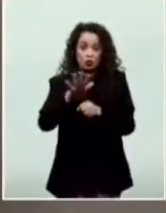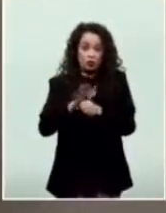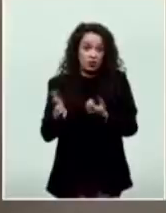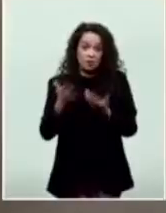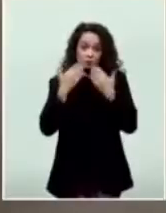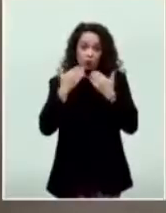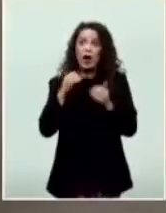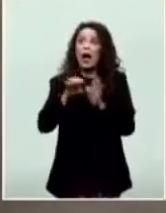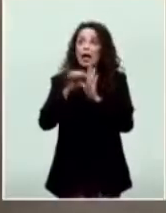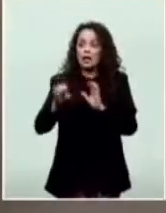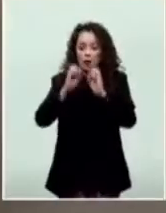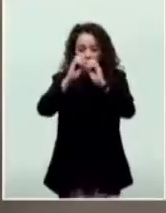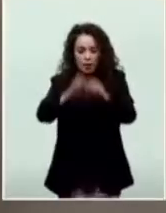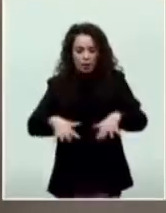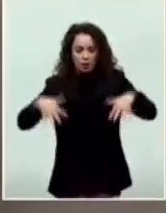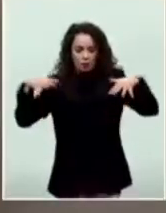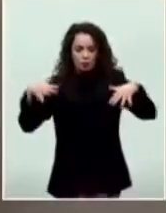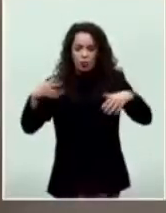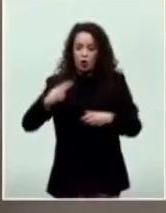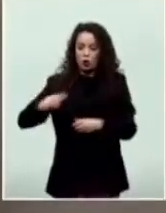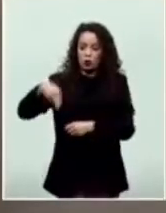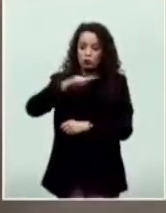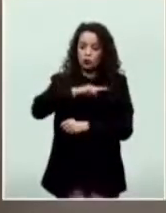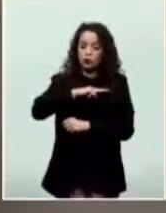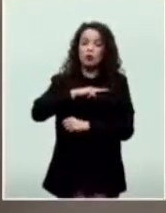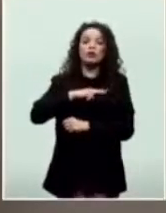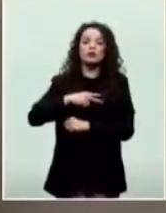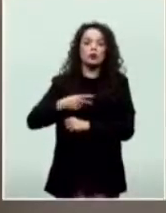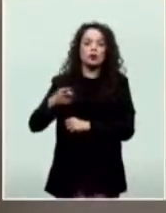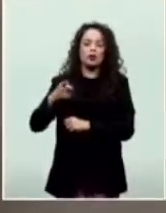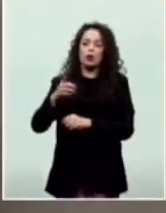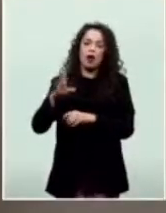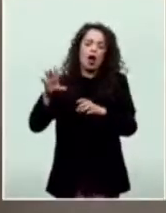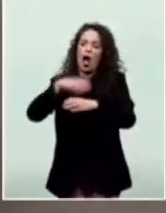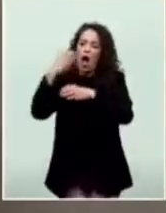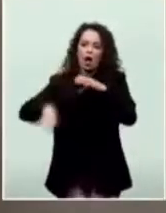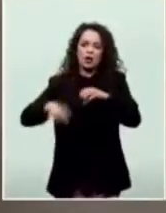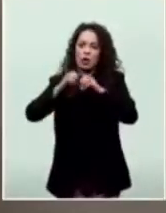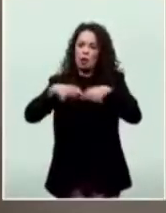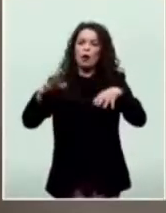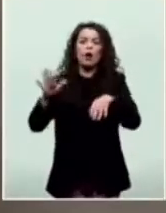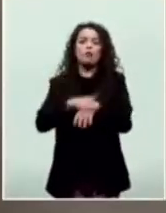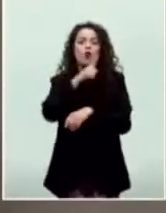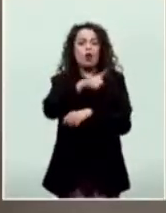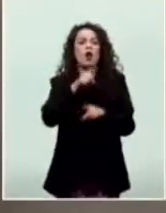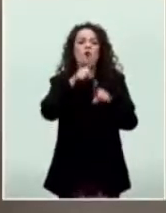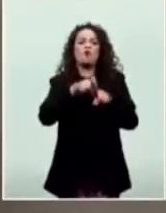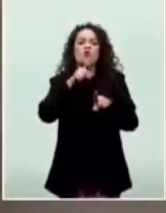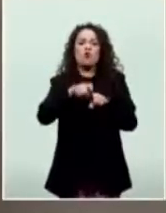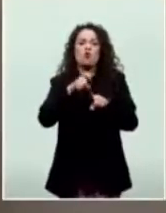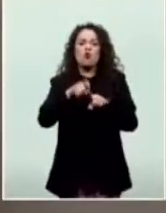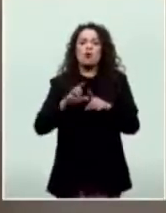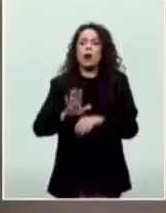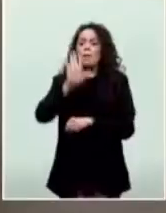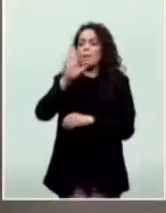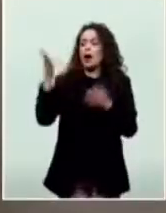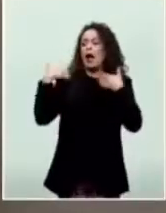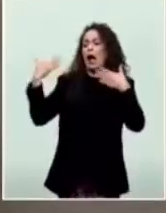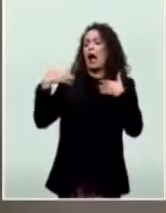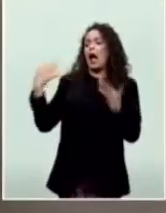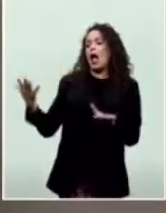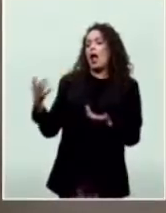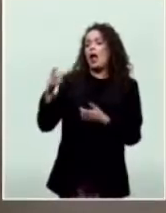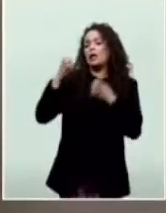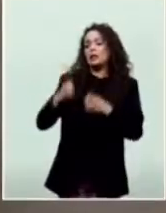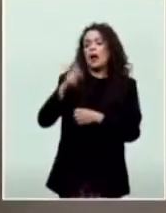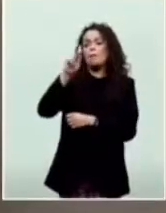en el pleno, que cuando levantamos la sesión se burlaron que porque no había aire acondicionado y que estábamos en la playa, no sé qué. No, el